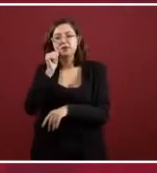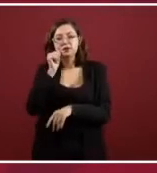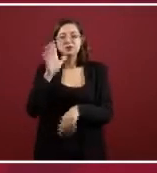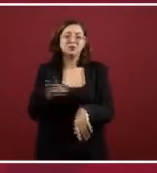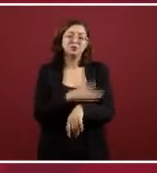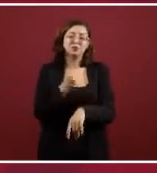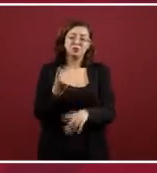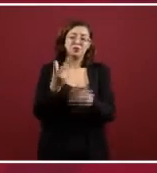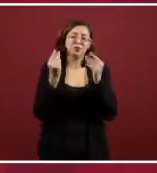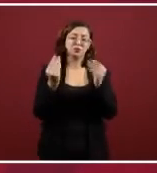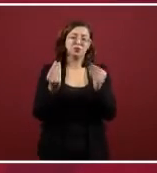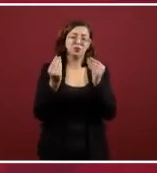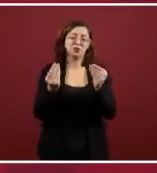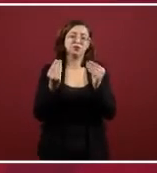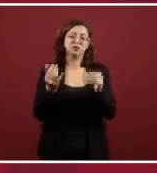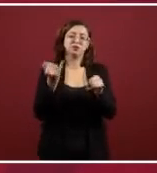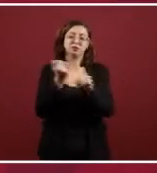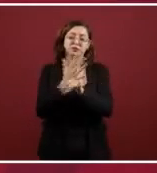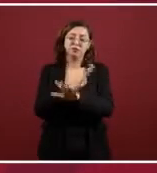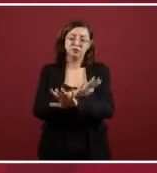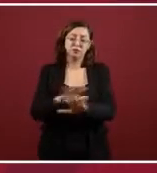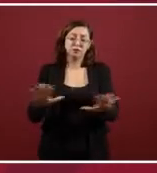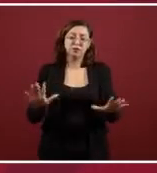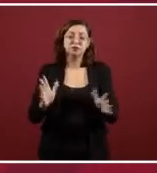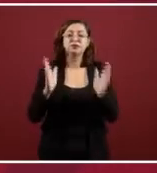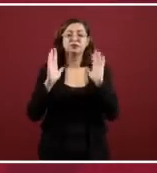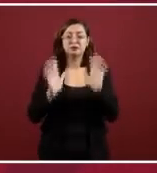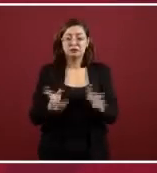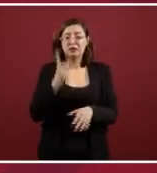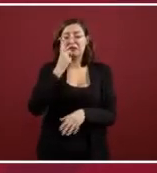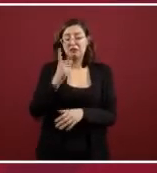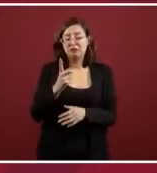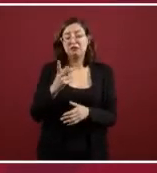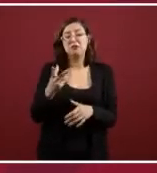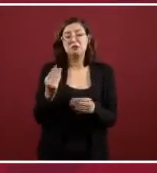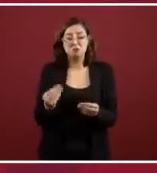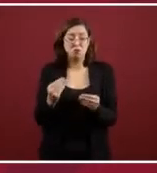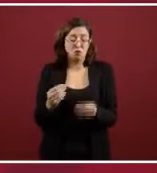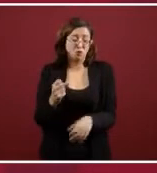es bastante la información, ya dije, es intensa,